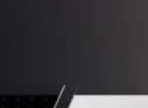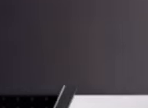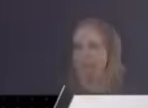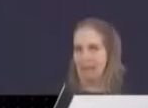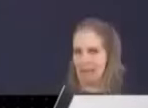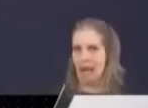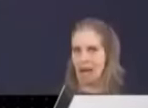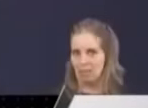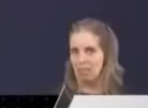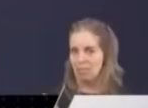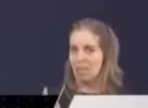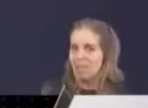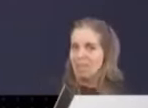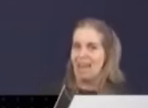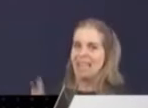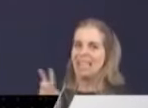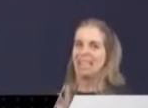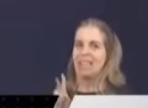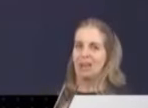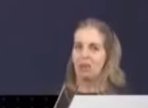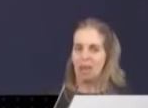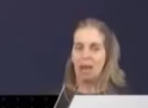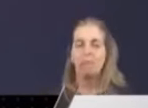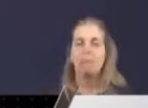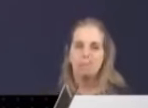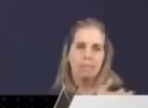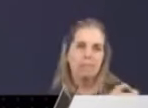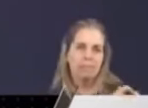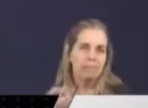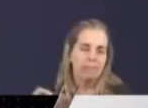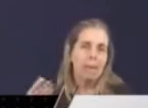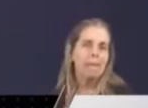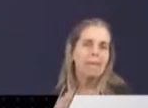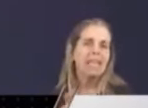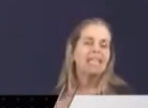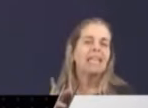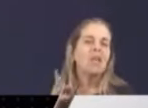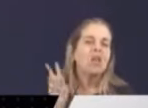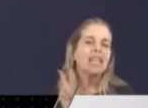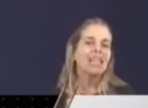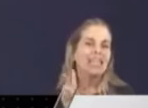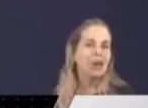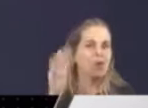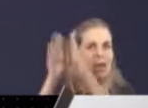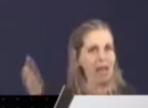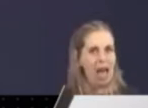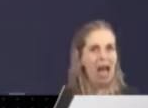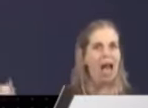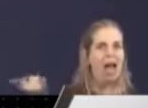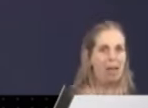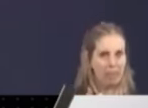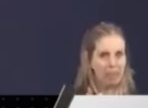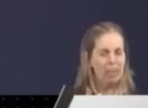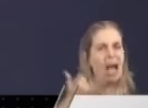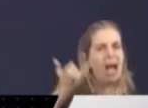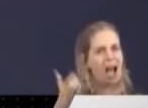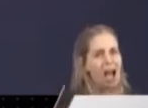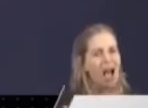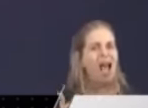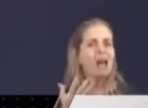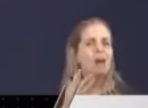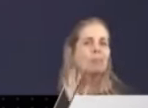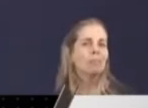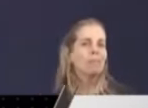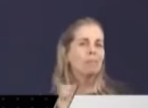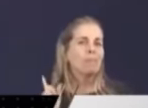Bueno sí efectivamente el Ministerio de seguridad eh nos advirtió sobre ciertos riesgos que existen